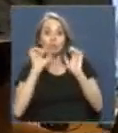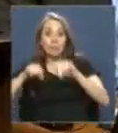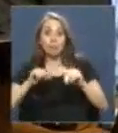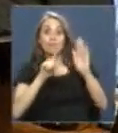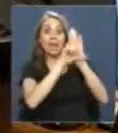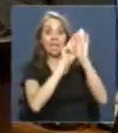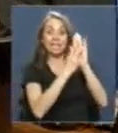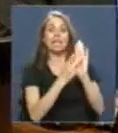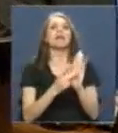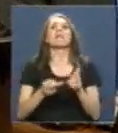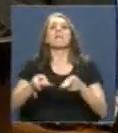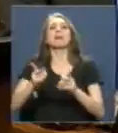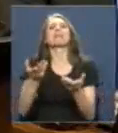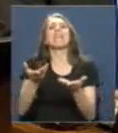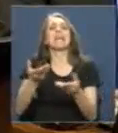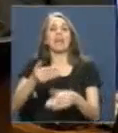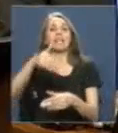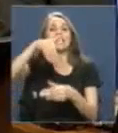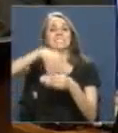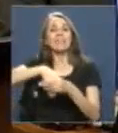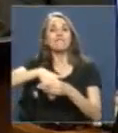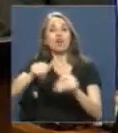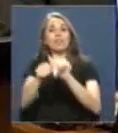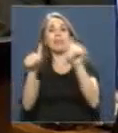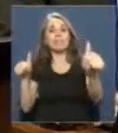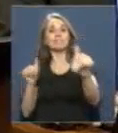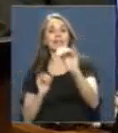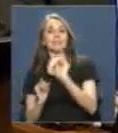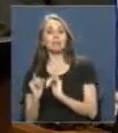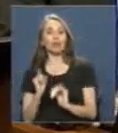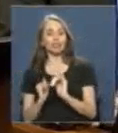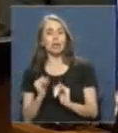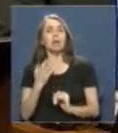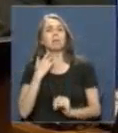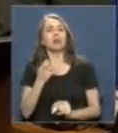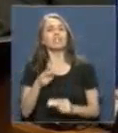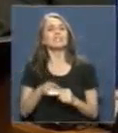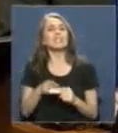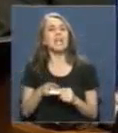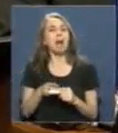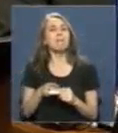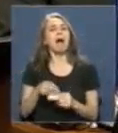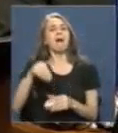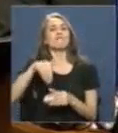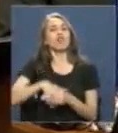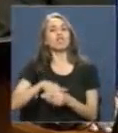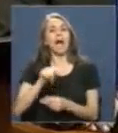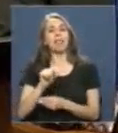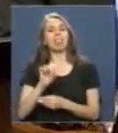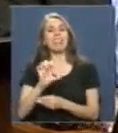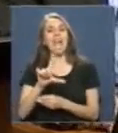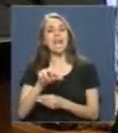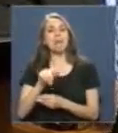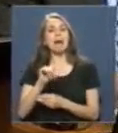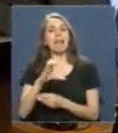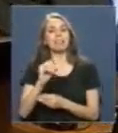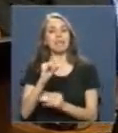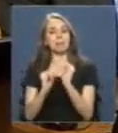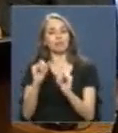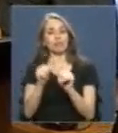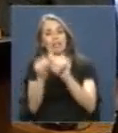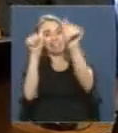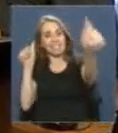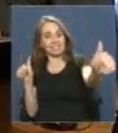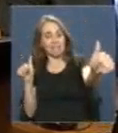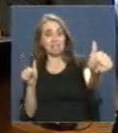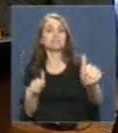votaciones telemáticas. ¿Por qué votaciones telemáticas? Porque el Congreso Nacional